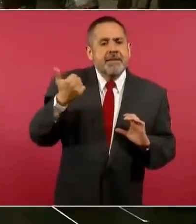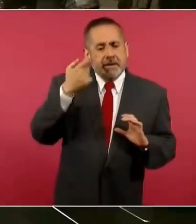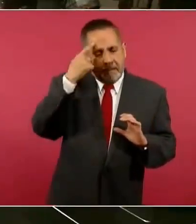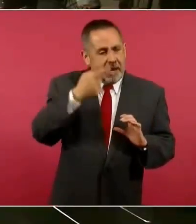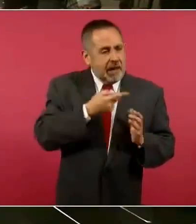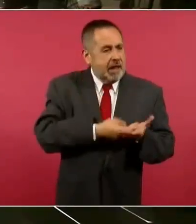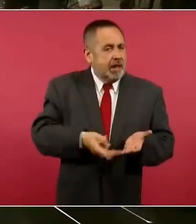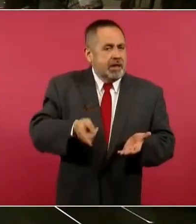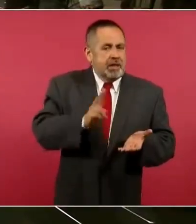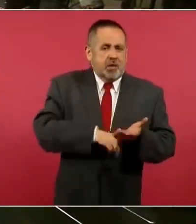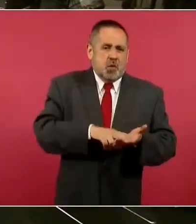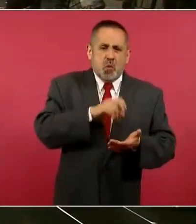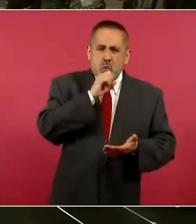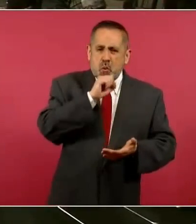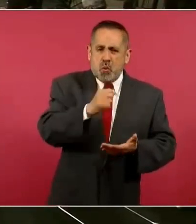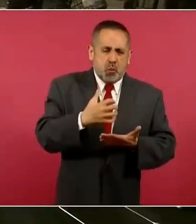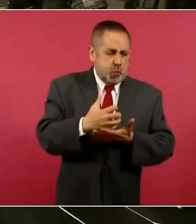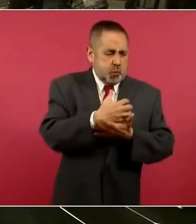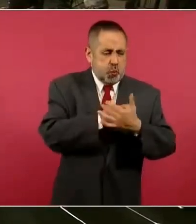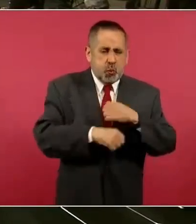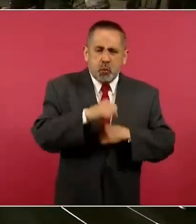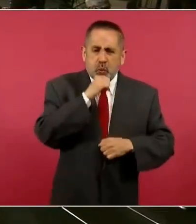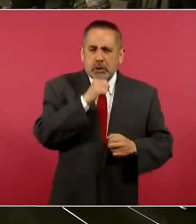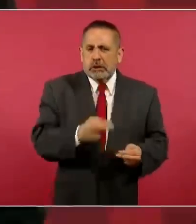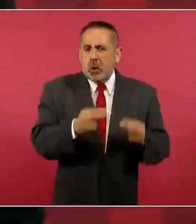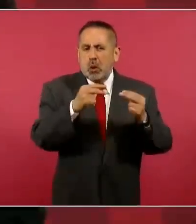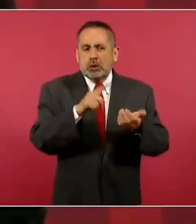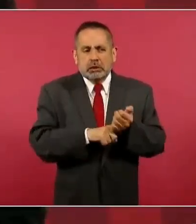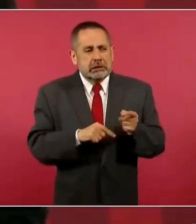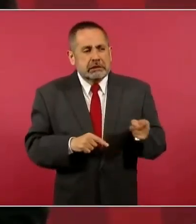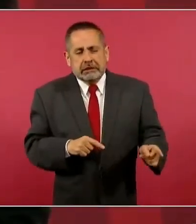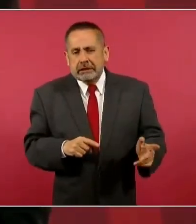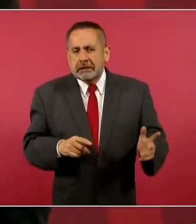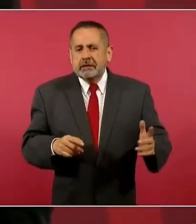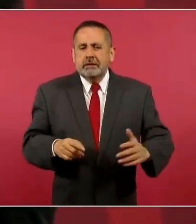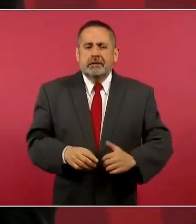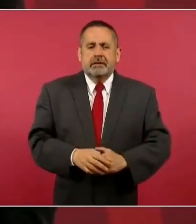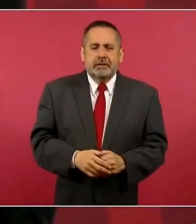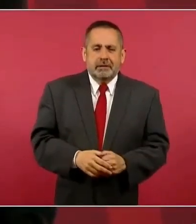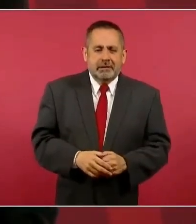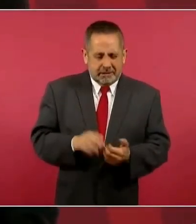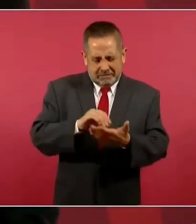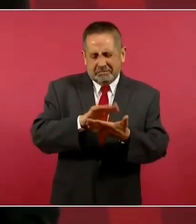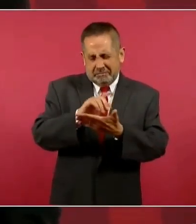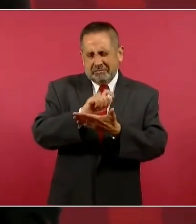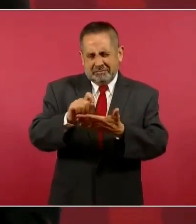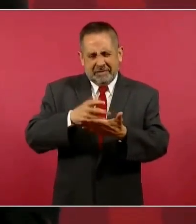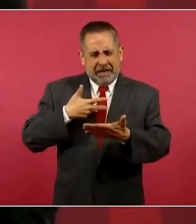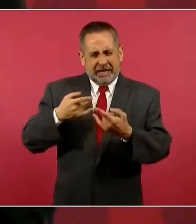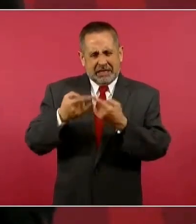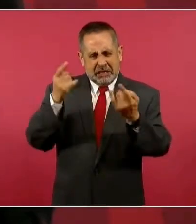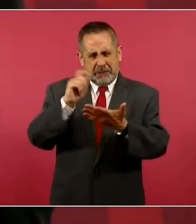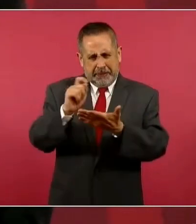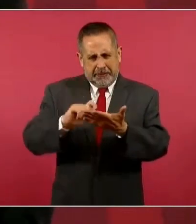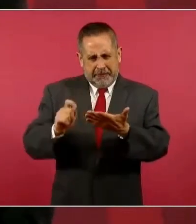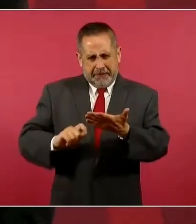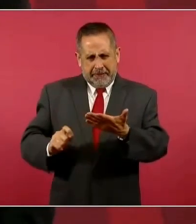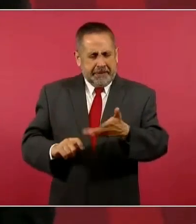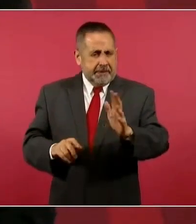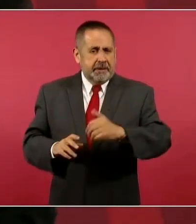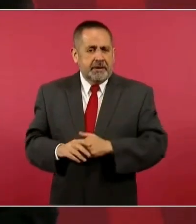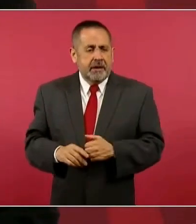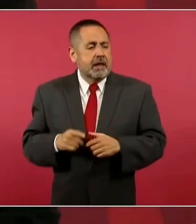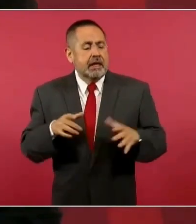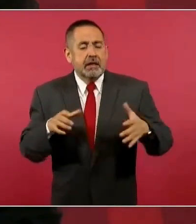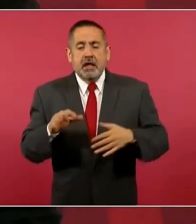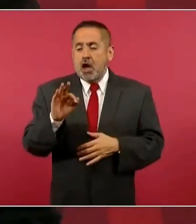pues hace un jugoso negocio. Esto está escrito. O sea, el modelo